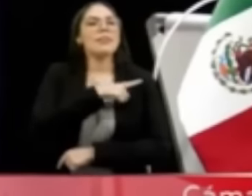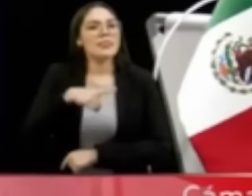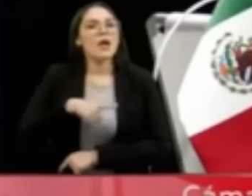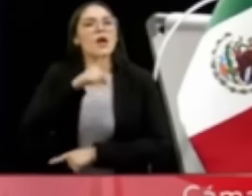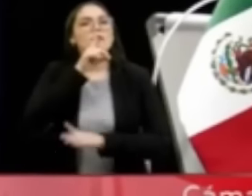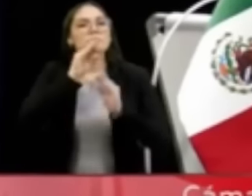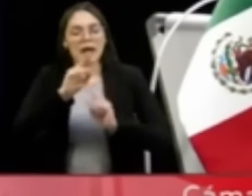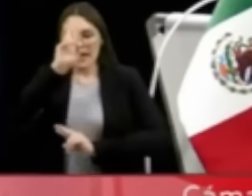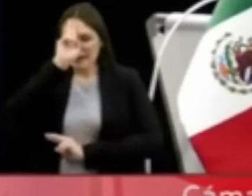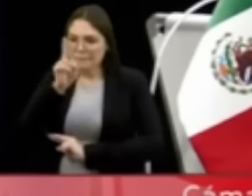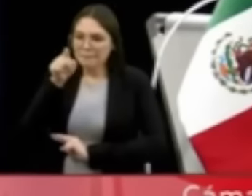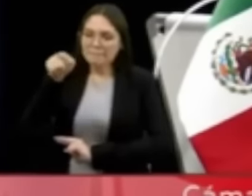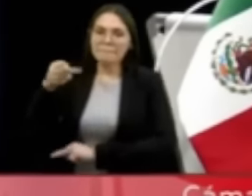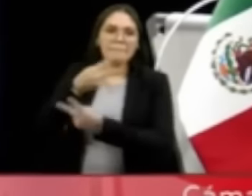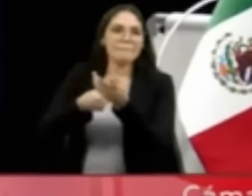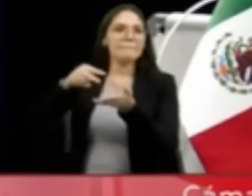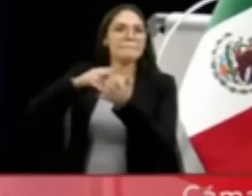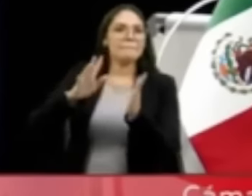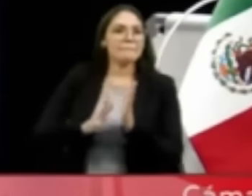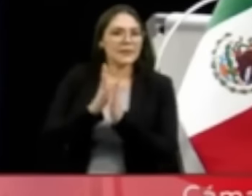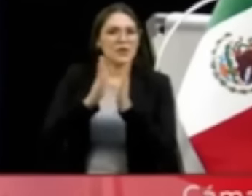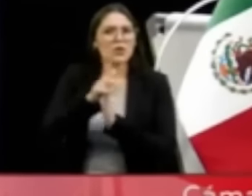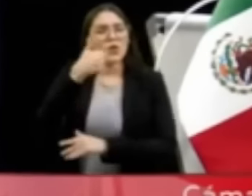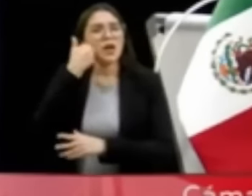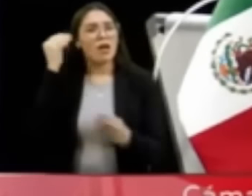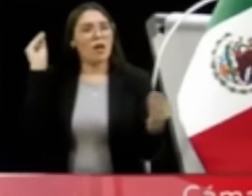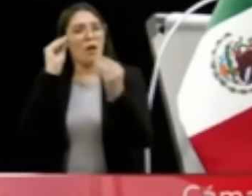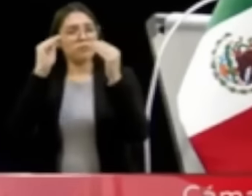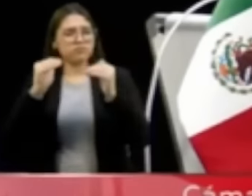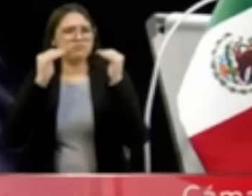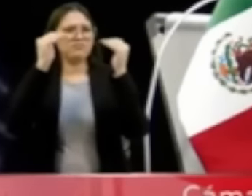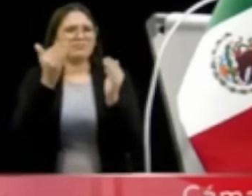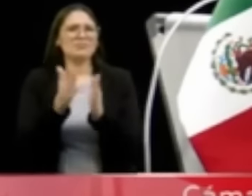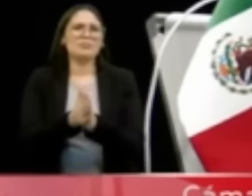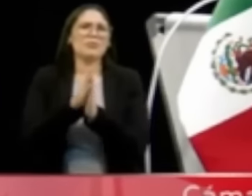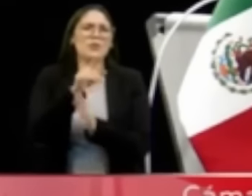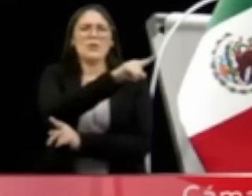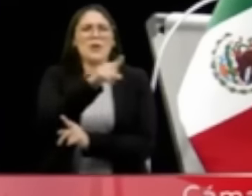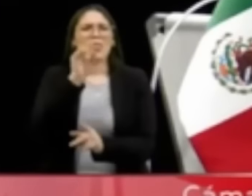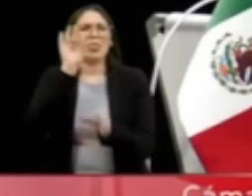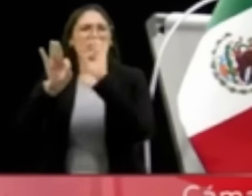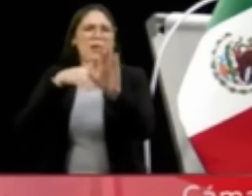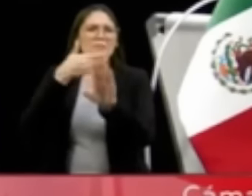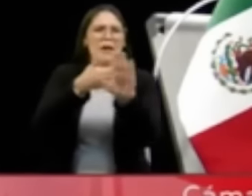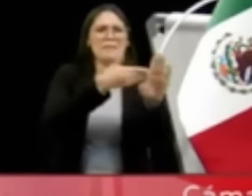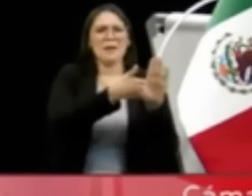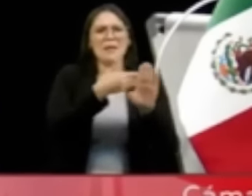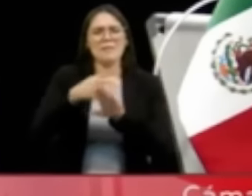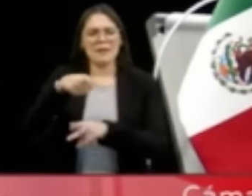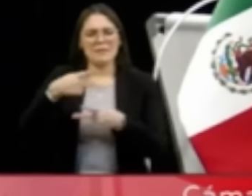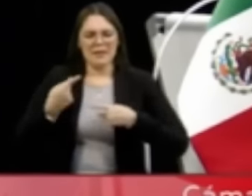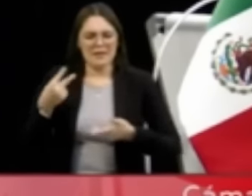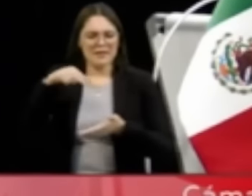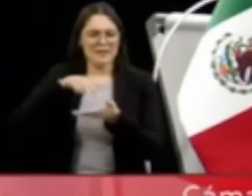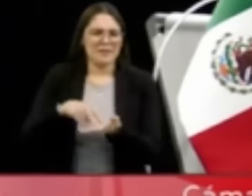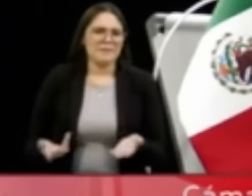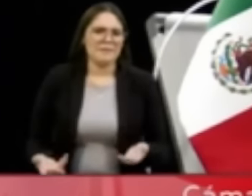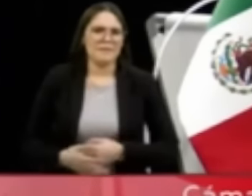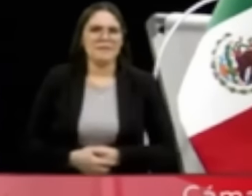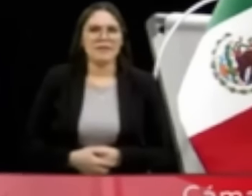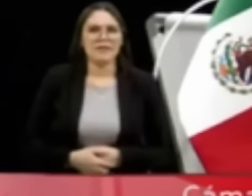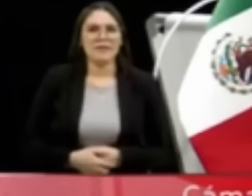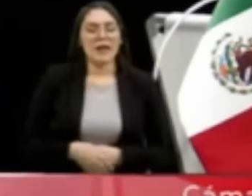orador. ¿Cómo ver, pueden, Marco, pedir un debate de altura si están injuriando a quien está en el uso de la tribuna? Marco nos